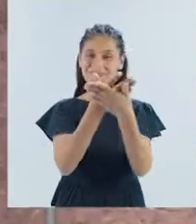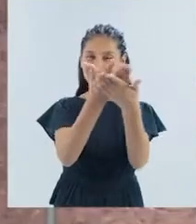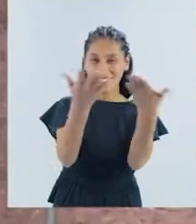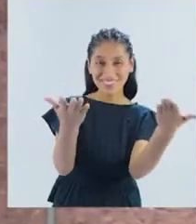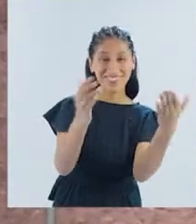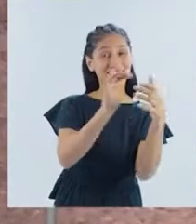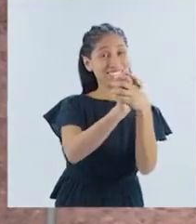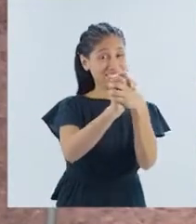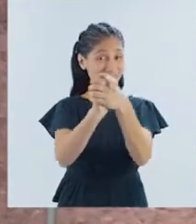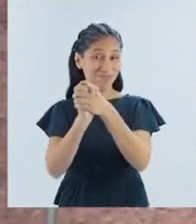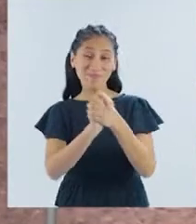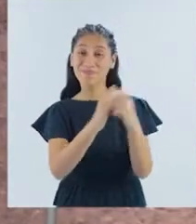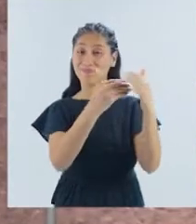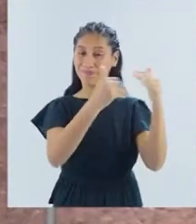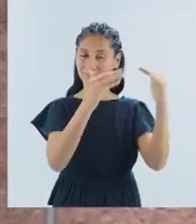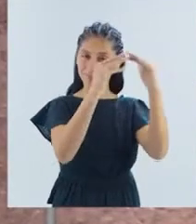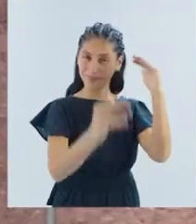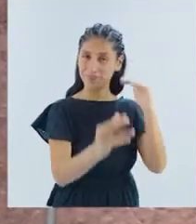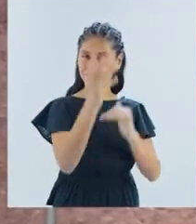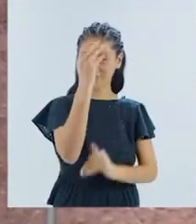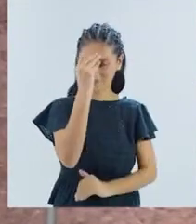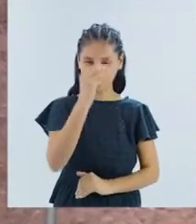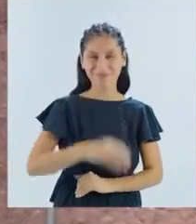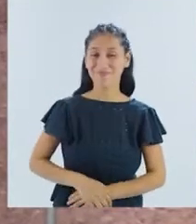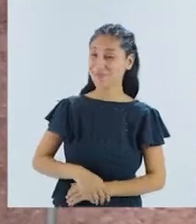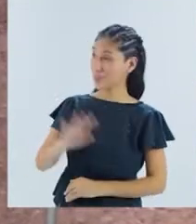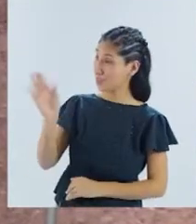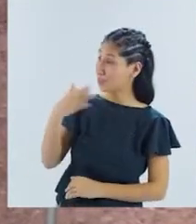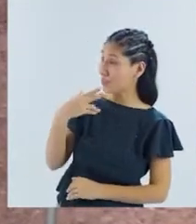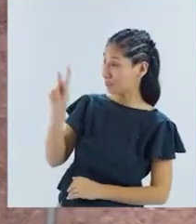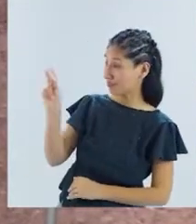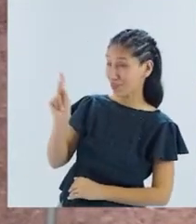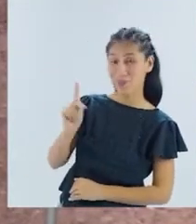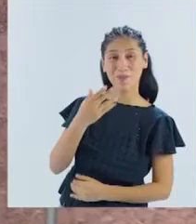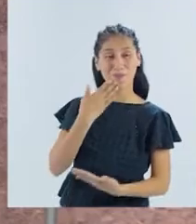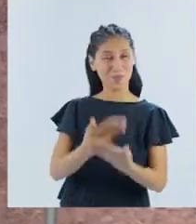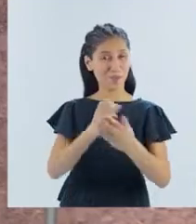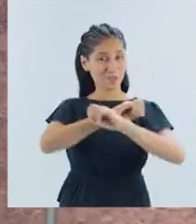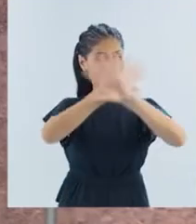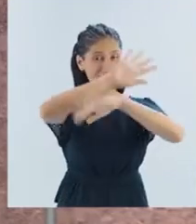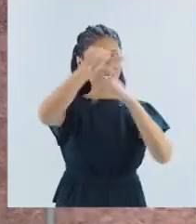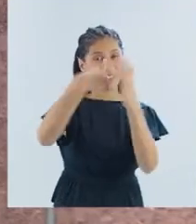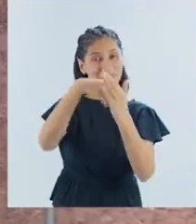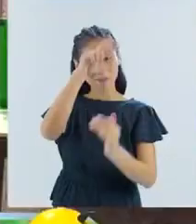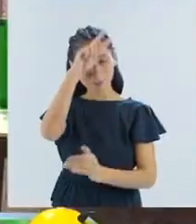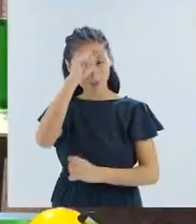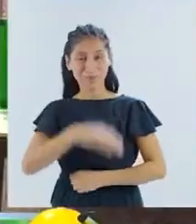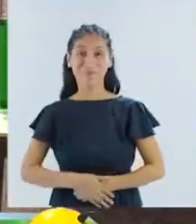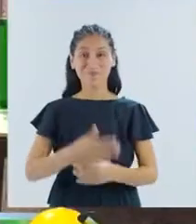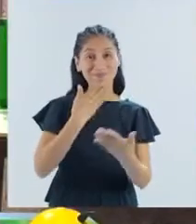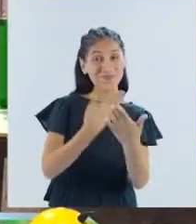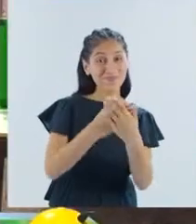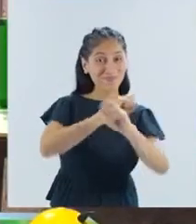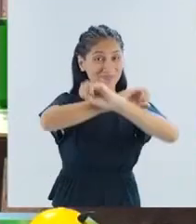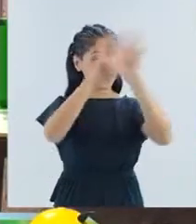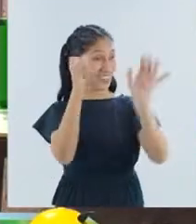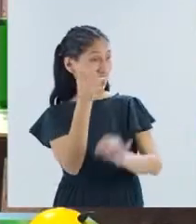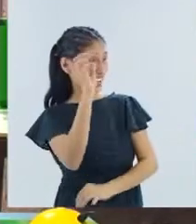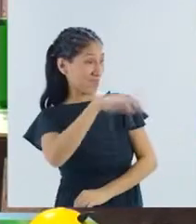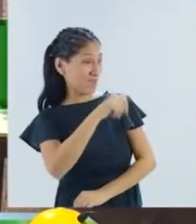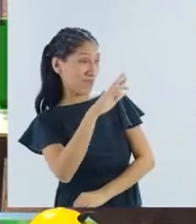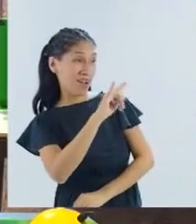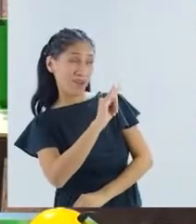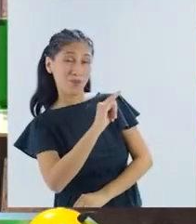Buenos días, chicas y chicos de la Pre Aprendo en Casa. Buenos días, Cori. Buenos días a todo el Perú. Buenos días,